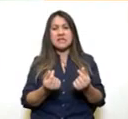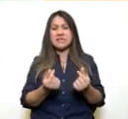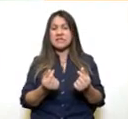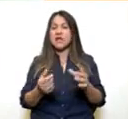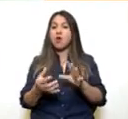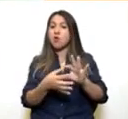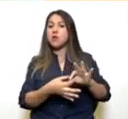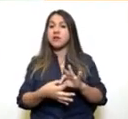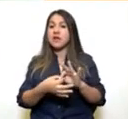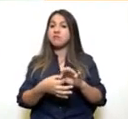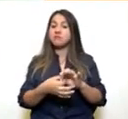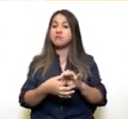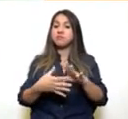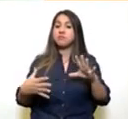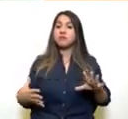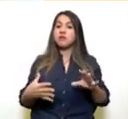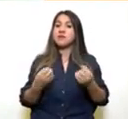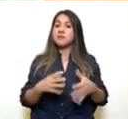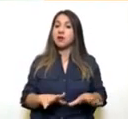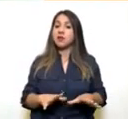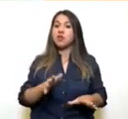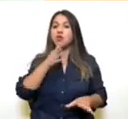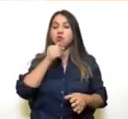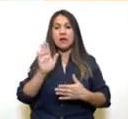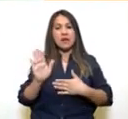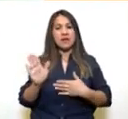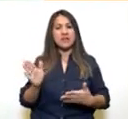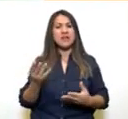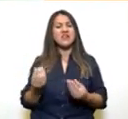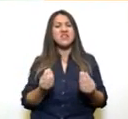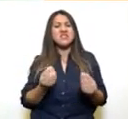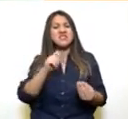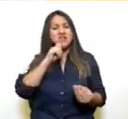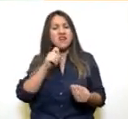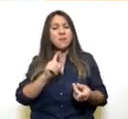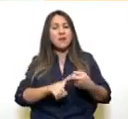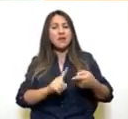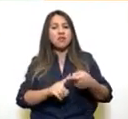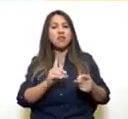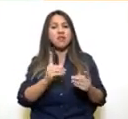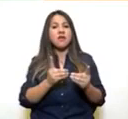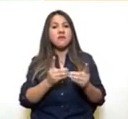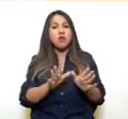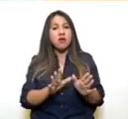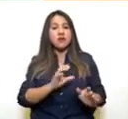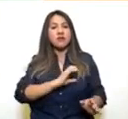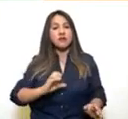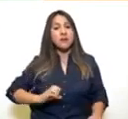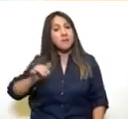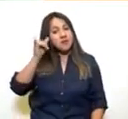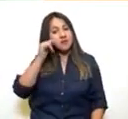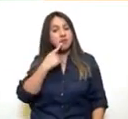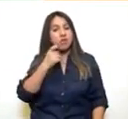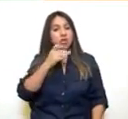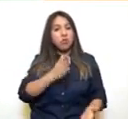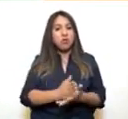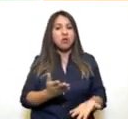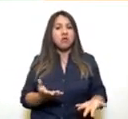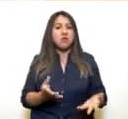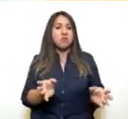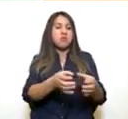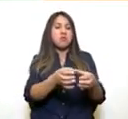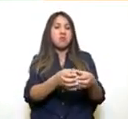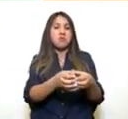este partido parece que ya no hay lealtades 15 partido democratacristiano hoy día muchos lo ven perdón que sea tan duro como una montonera como